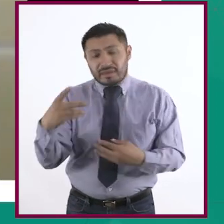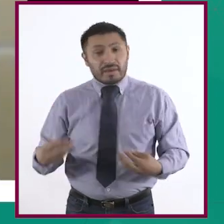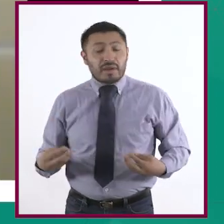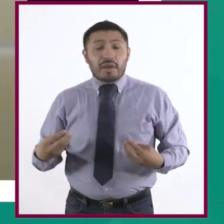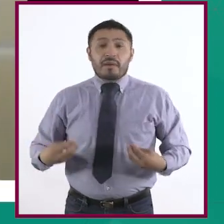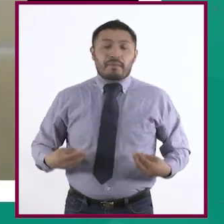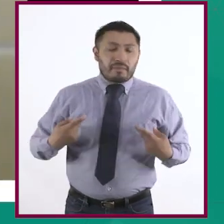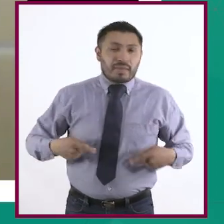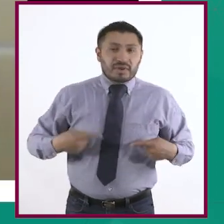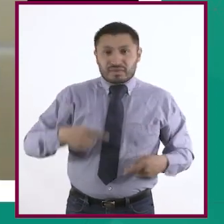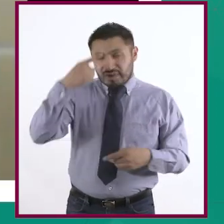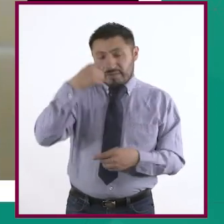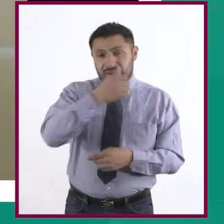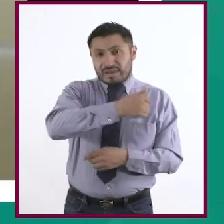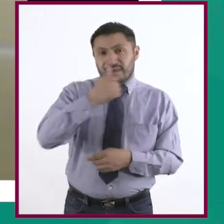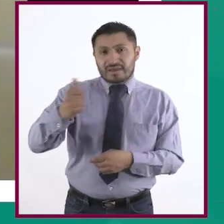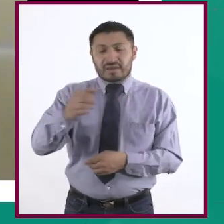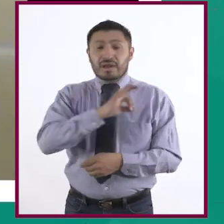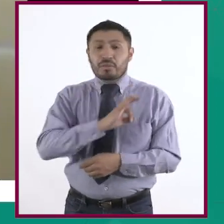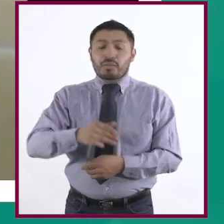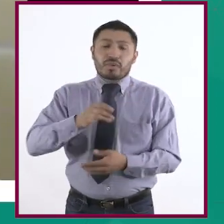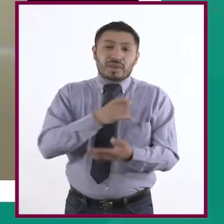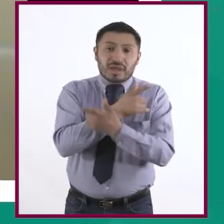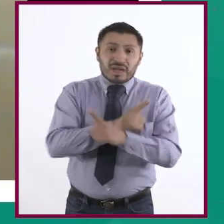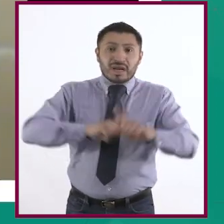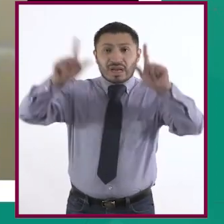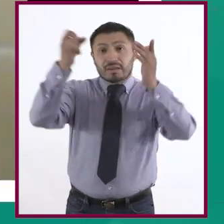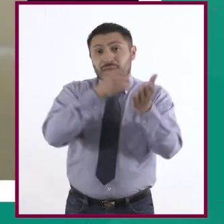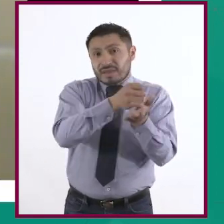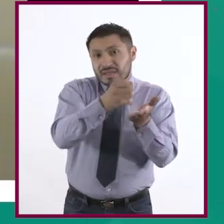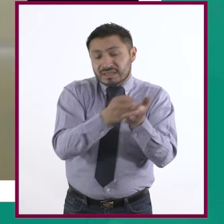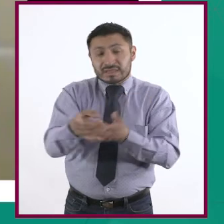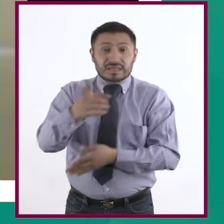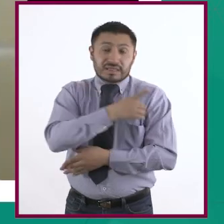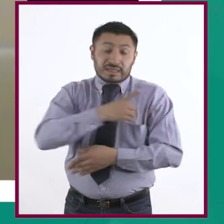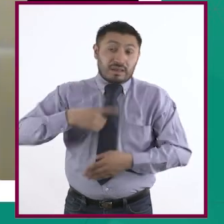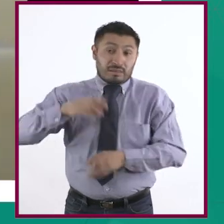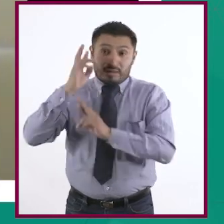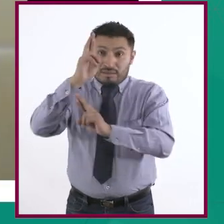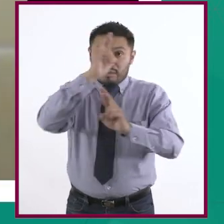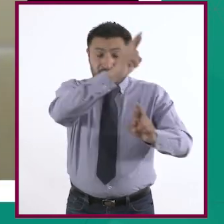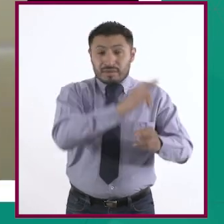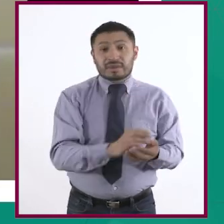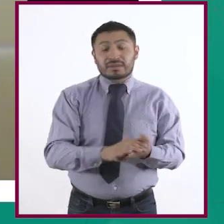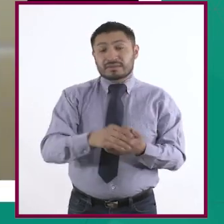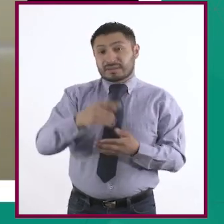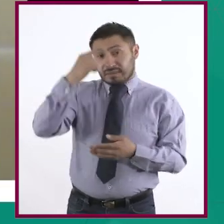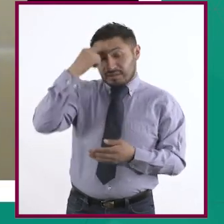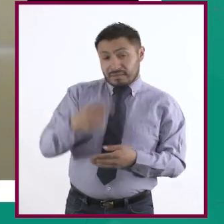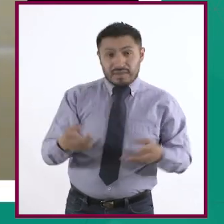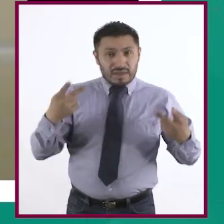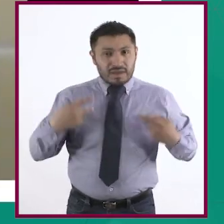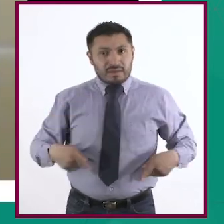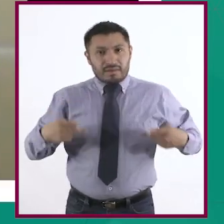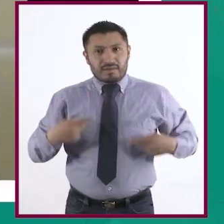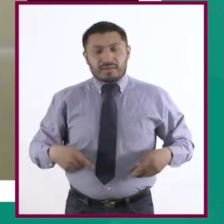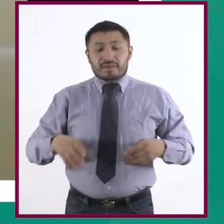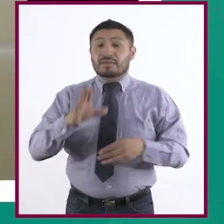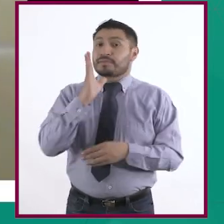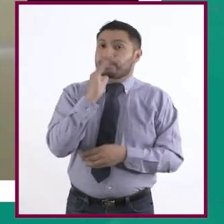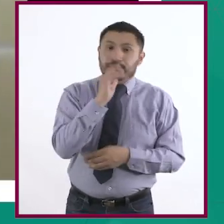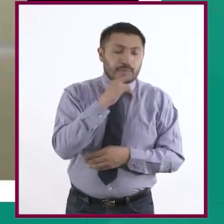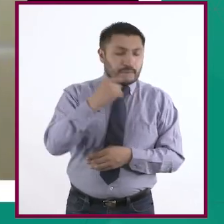decisiones, asumiendo la responsabilidad de estas y respetando la autonomía de los demás. Para las personas que carecen de la capacidad de ejercer